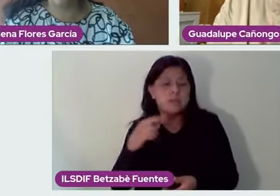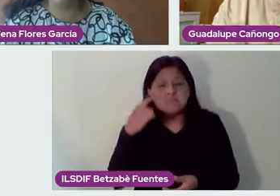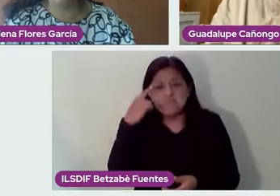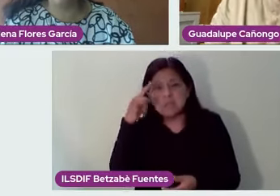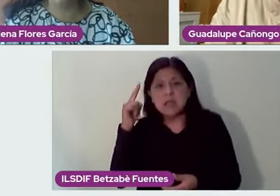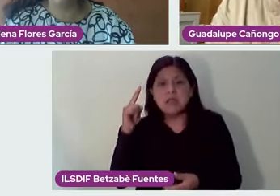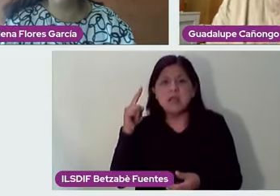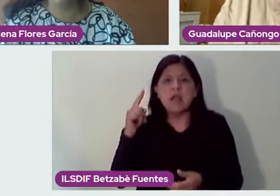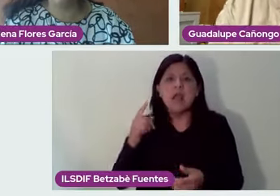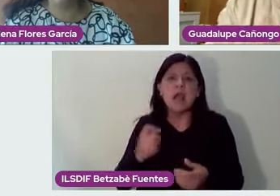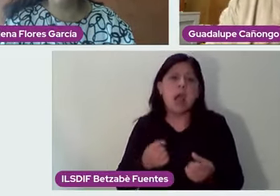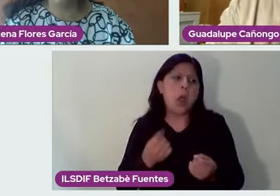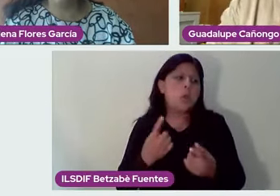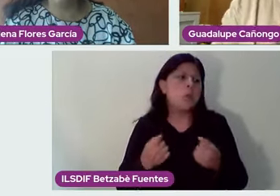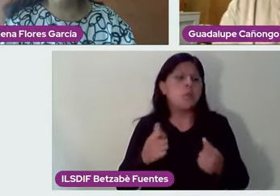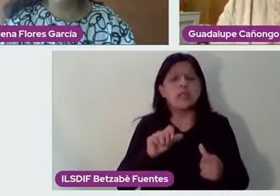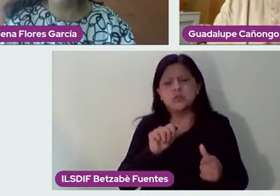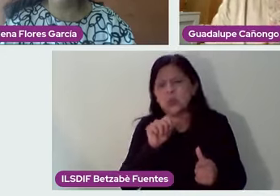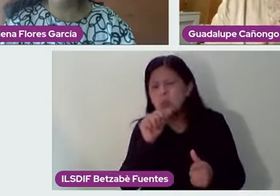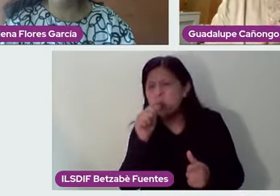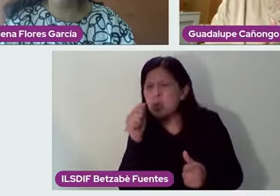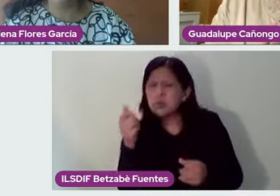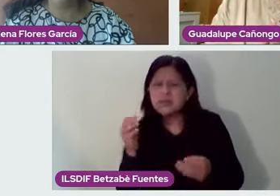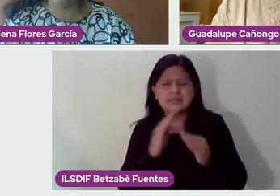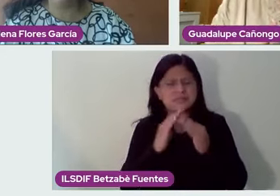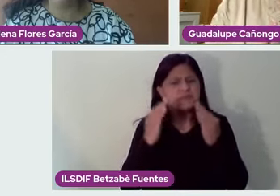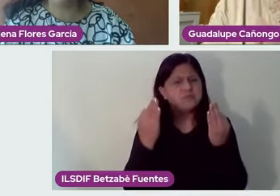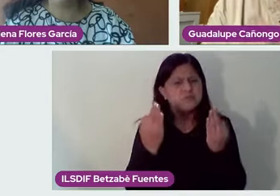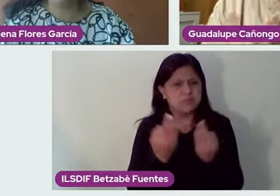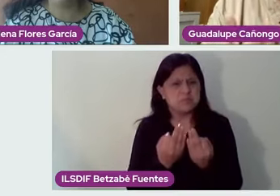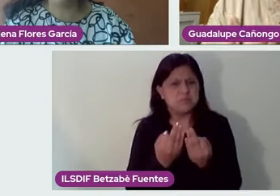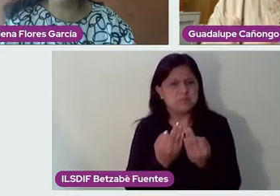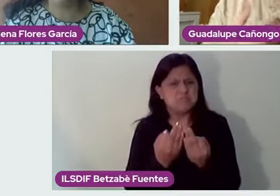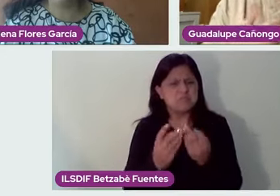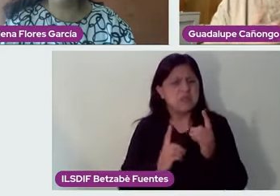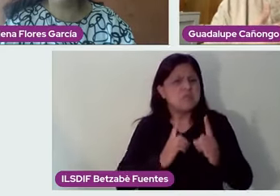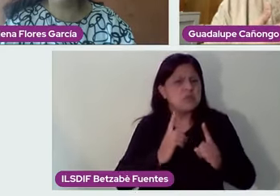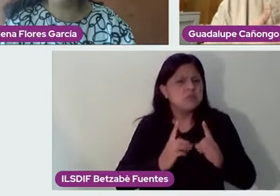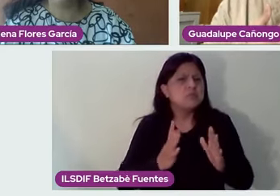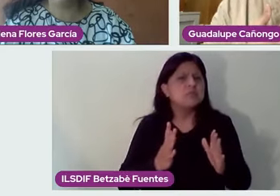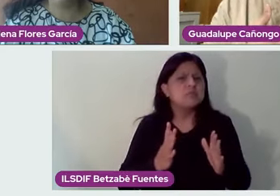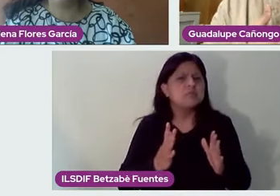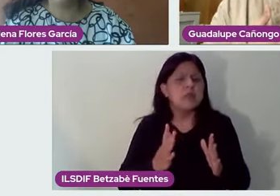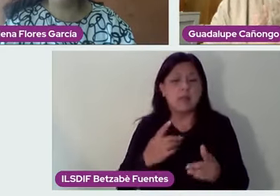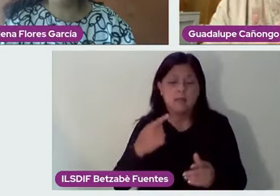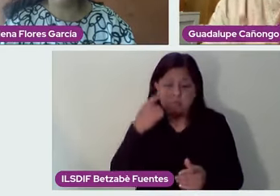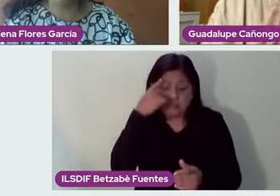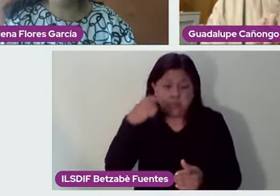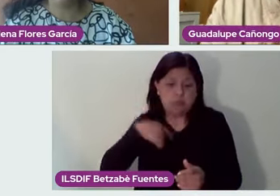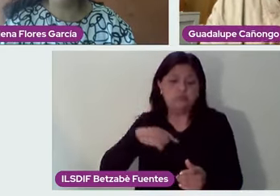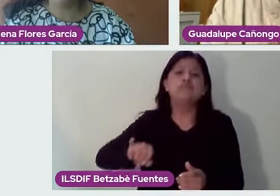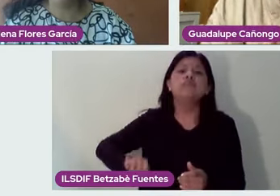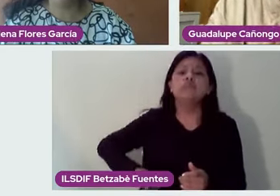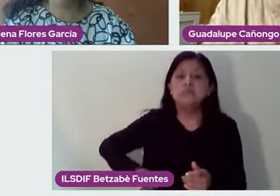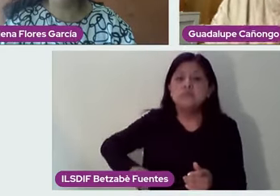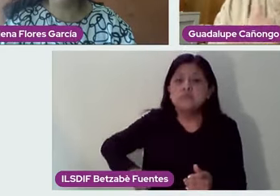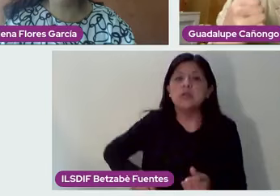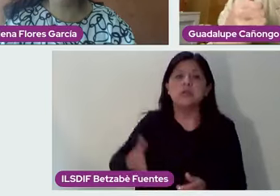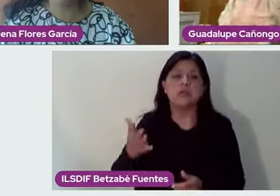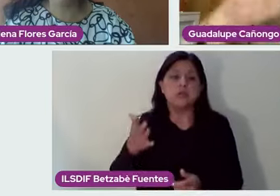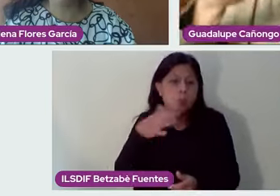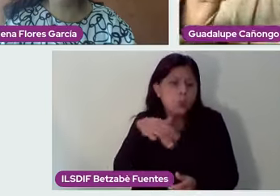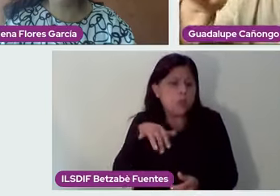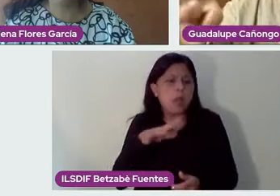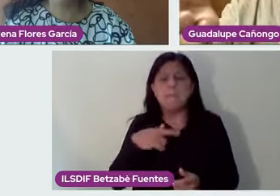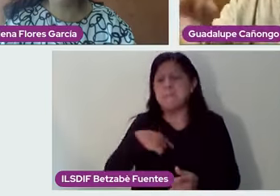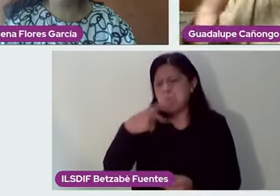necesito acercarme para poder conocer algo que de mi interés muy